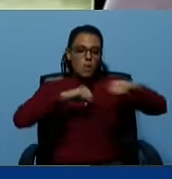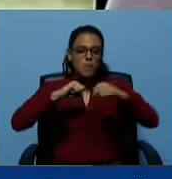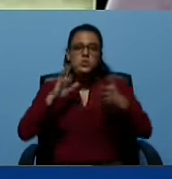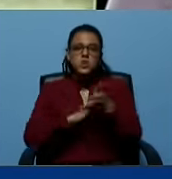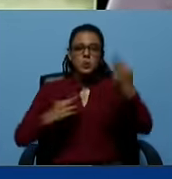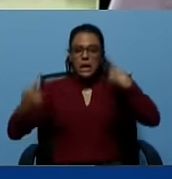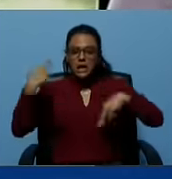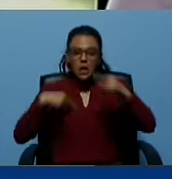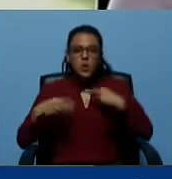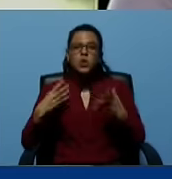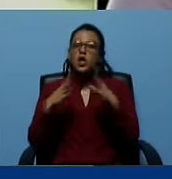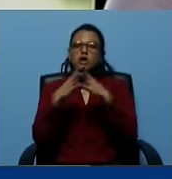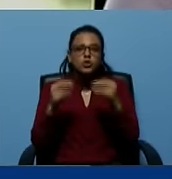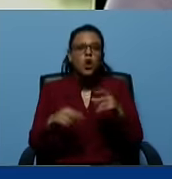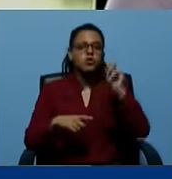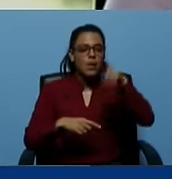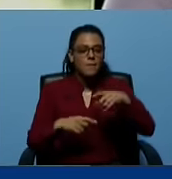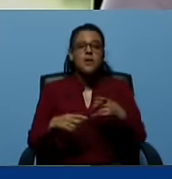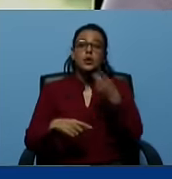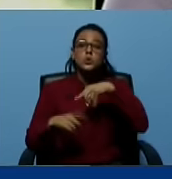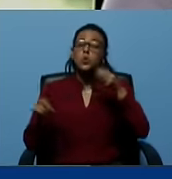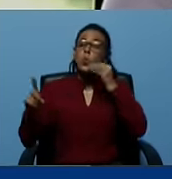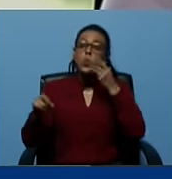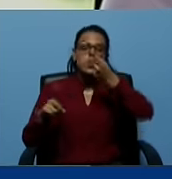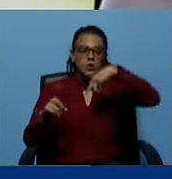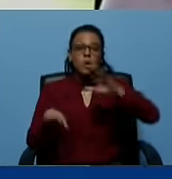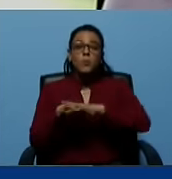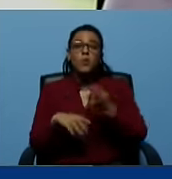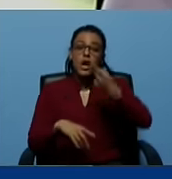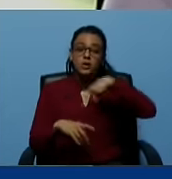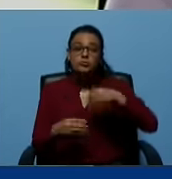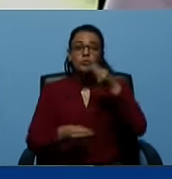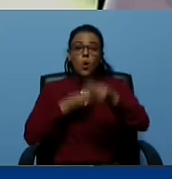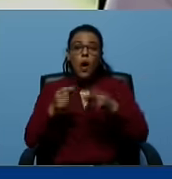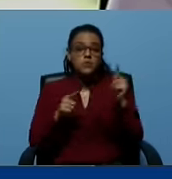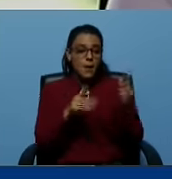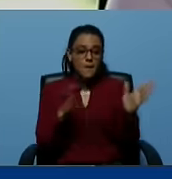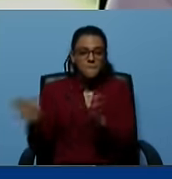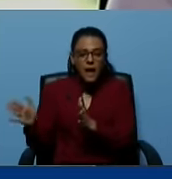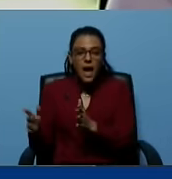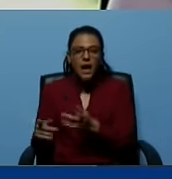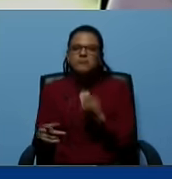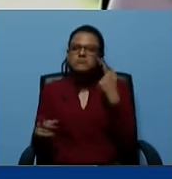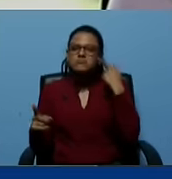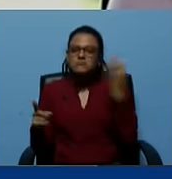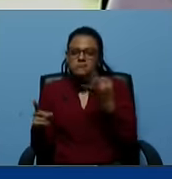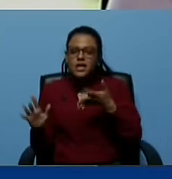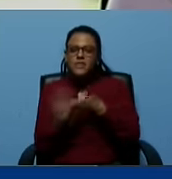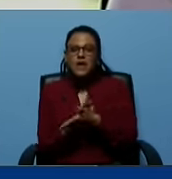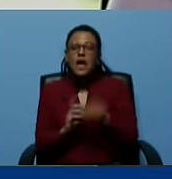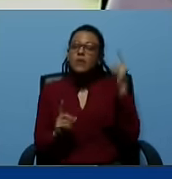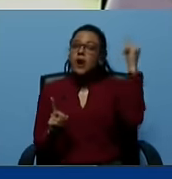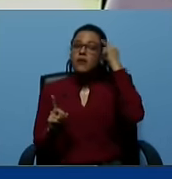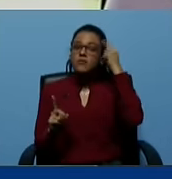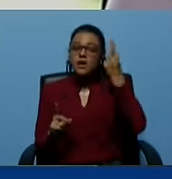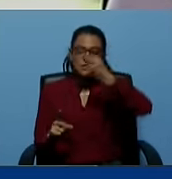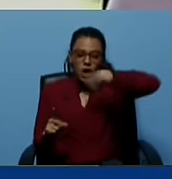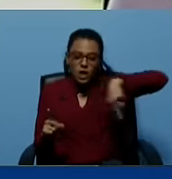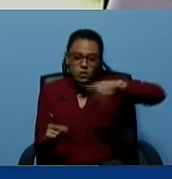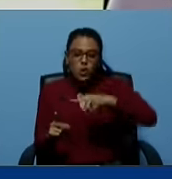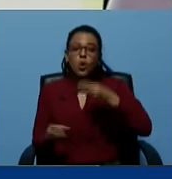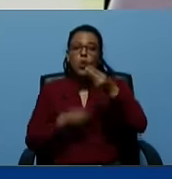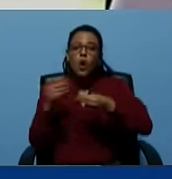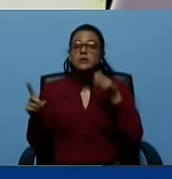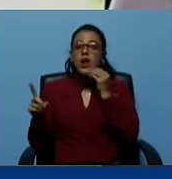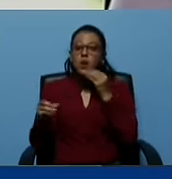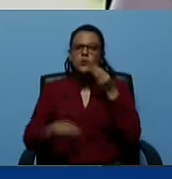Vivir Bien, el Estado Mayor de la Juventud, porque sin duda alguna el plan vacacional es una de las fechas que todos los movimientos de la